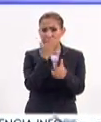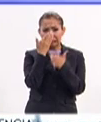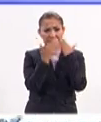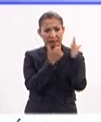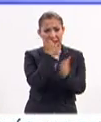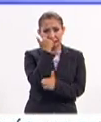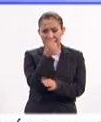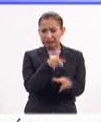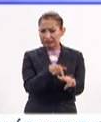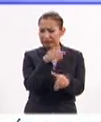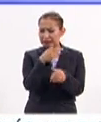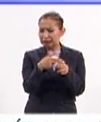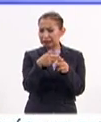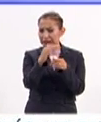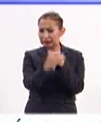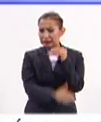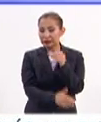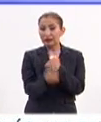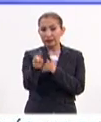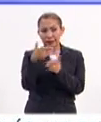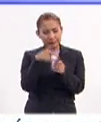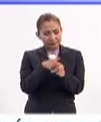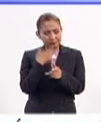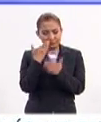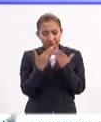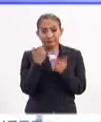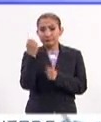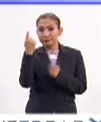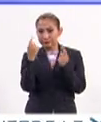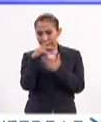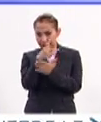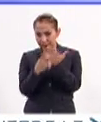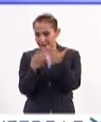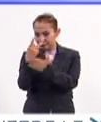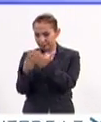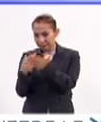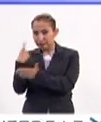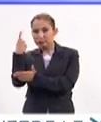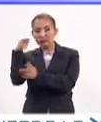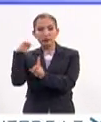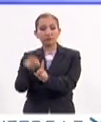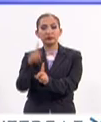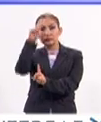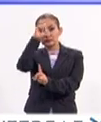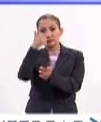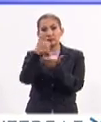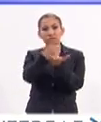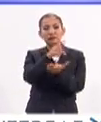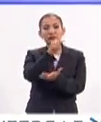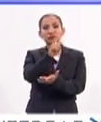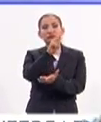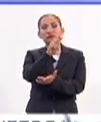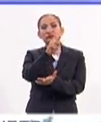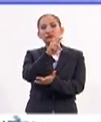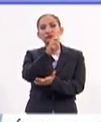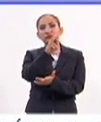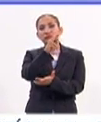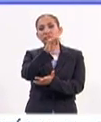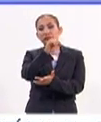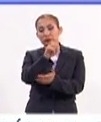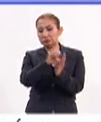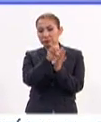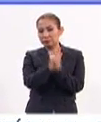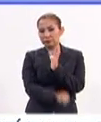del alumno, ¿no? Que continúe con sus estudios. Varios de estos programas, uno de ellos es tutorías, que es justo